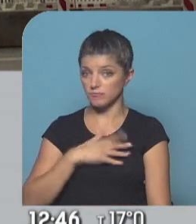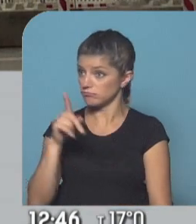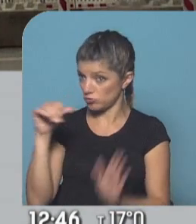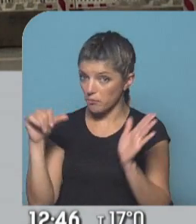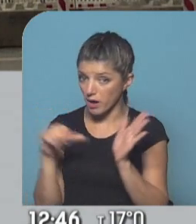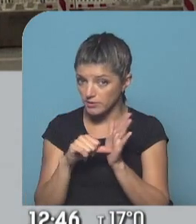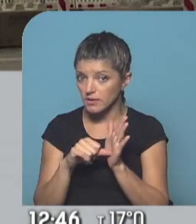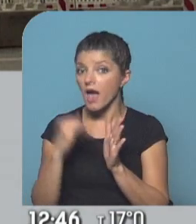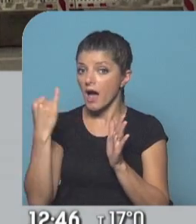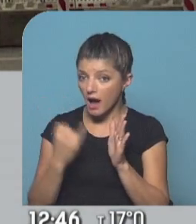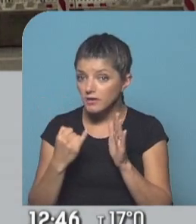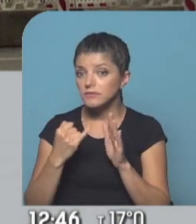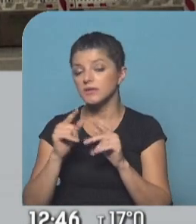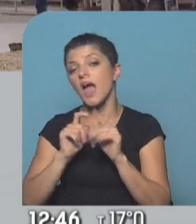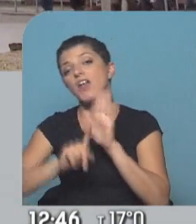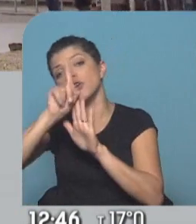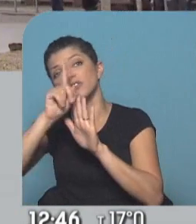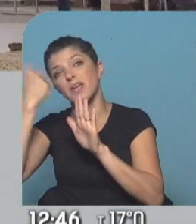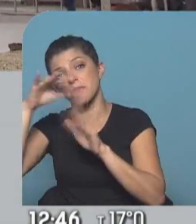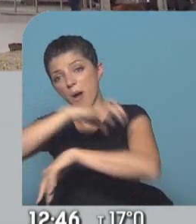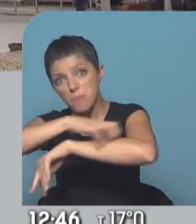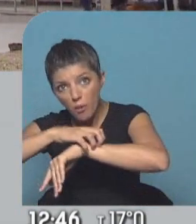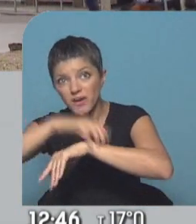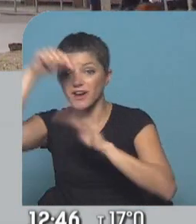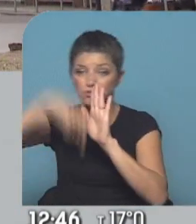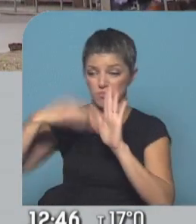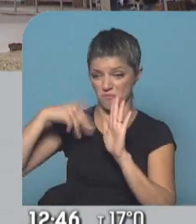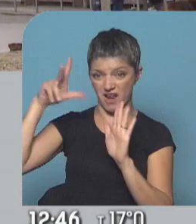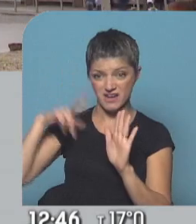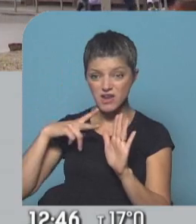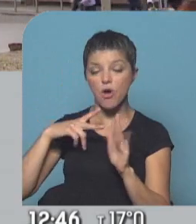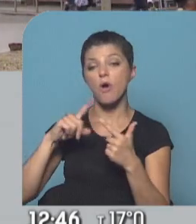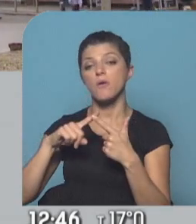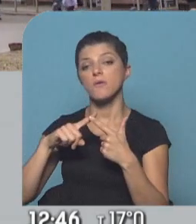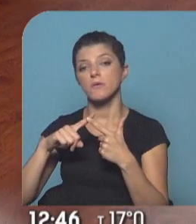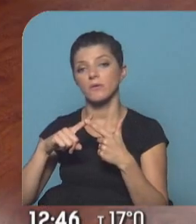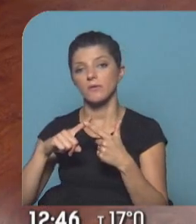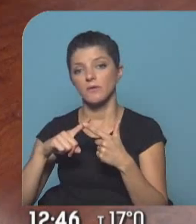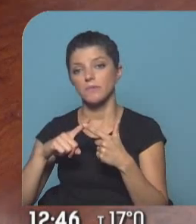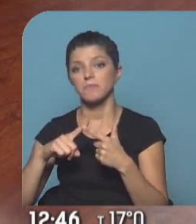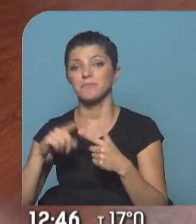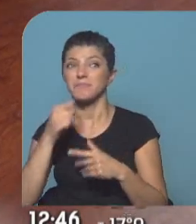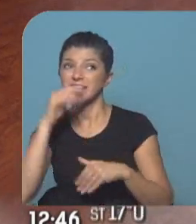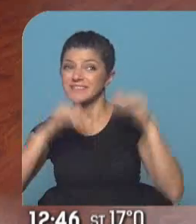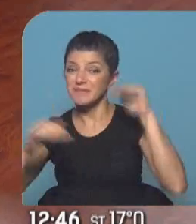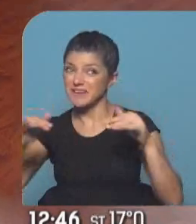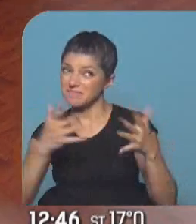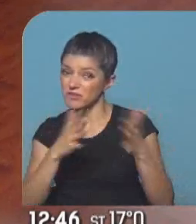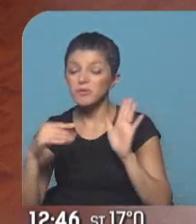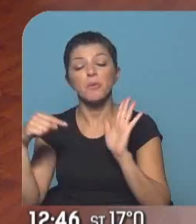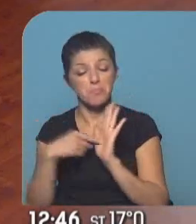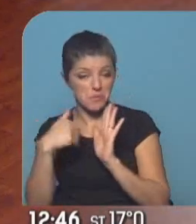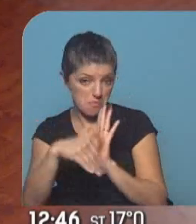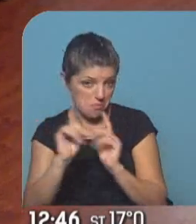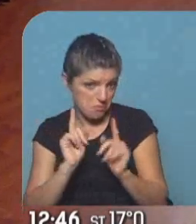sus bemoles, un norte menos rico que el sur, no todo está tan estable como parece, pero ahí van, ¿no?